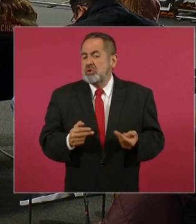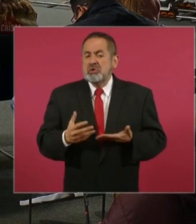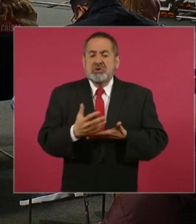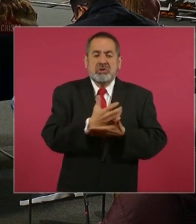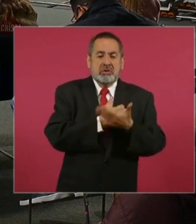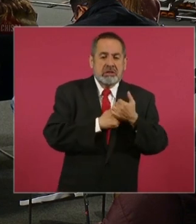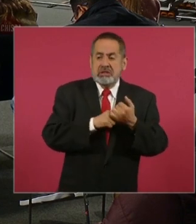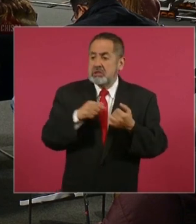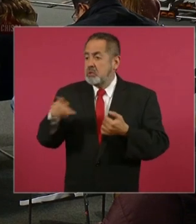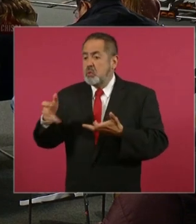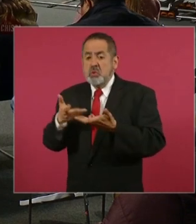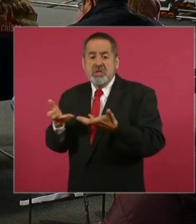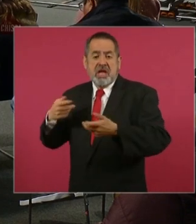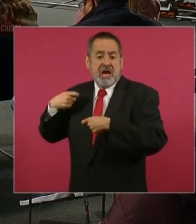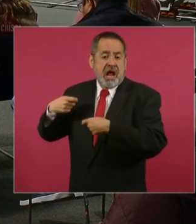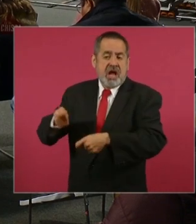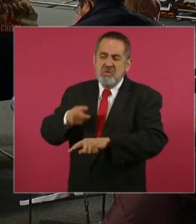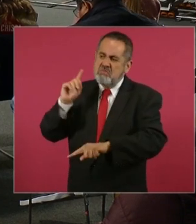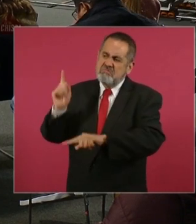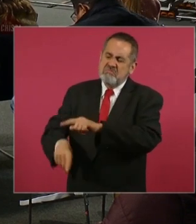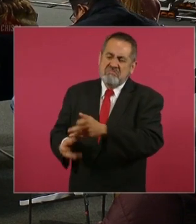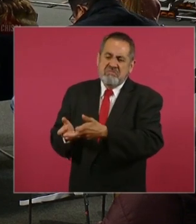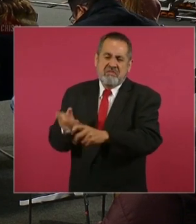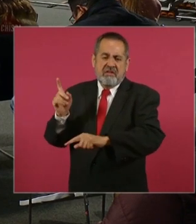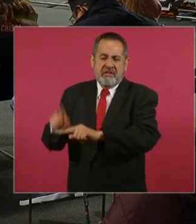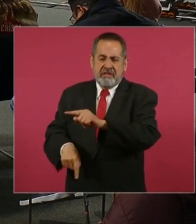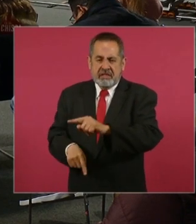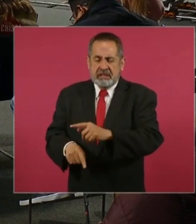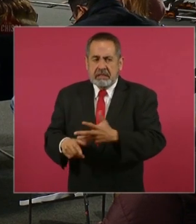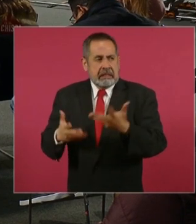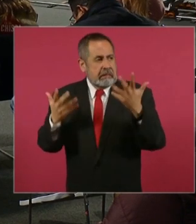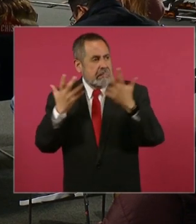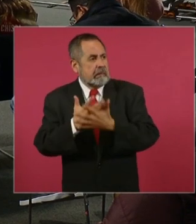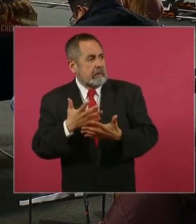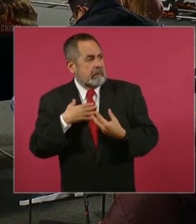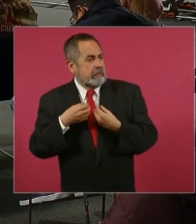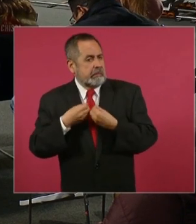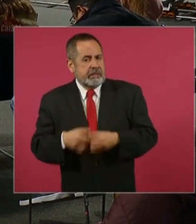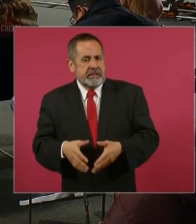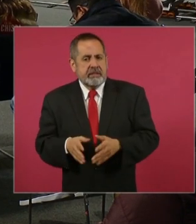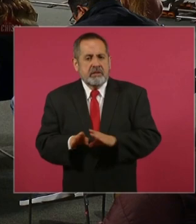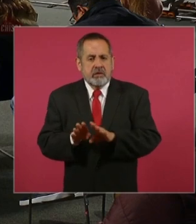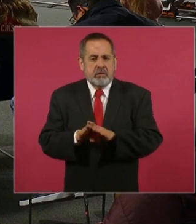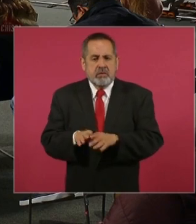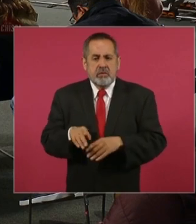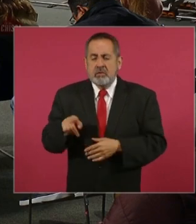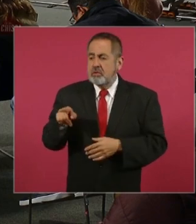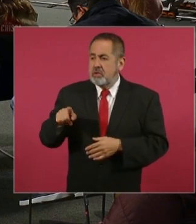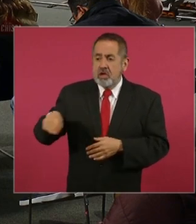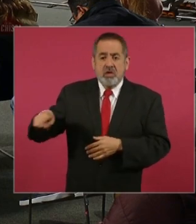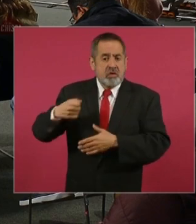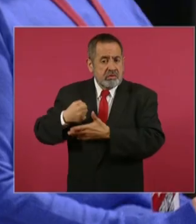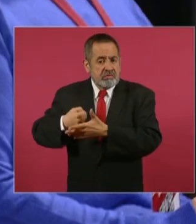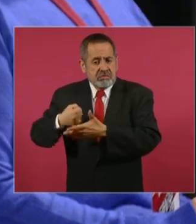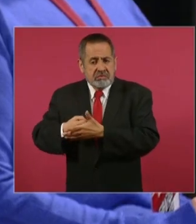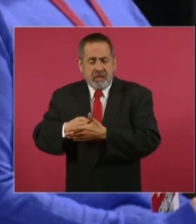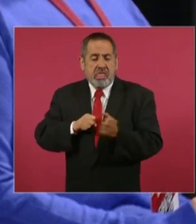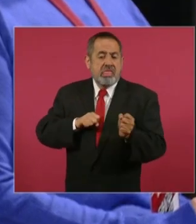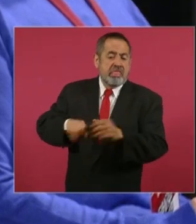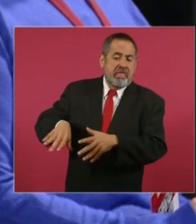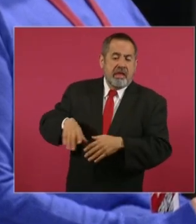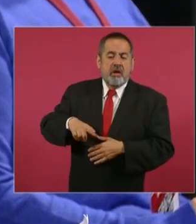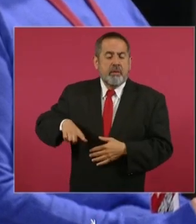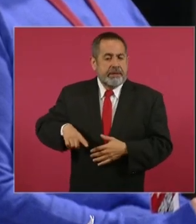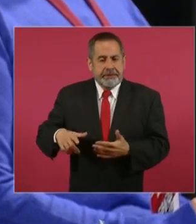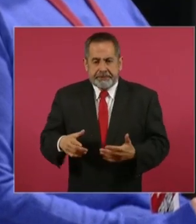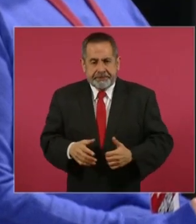patrimonio generacional, robándoles el presente y el futuro, quienes en su larga lucha fueron abandonados por el